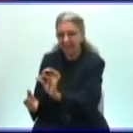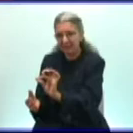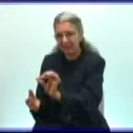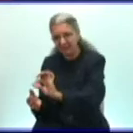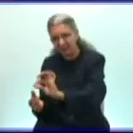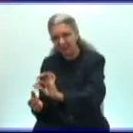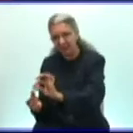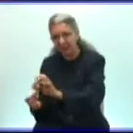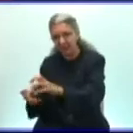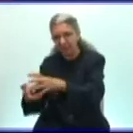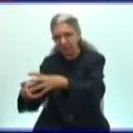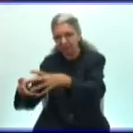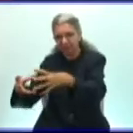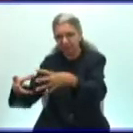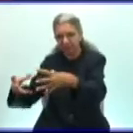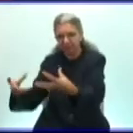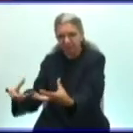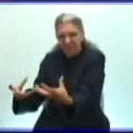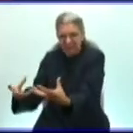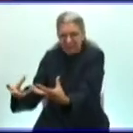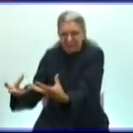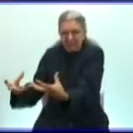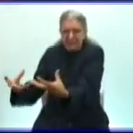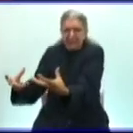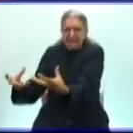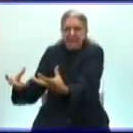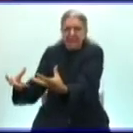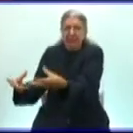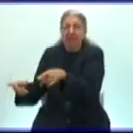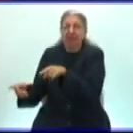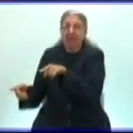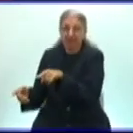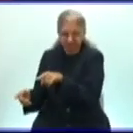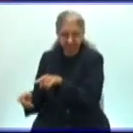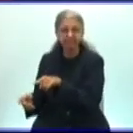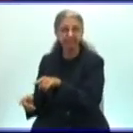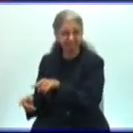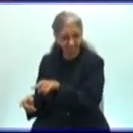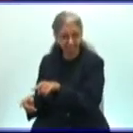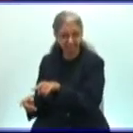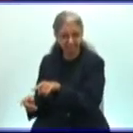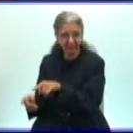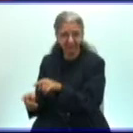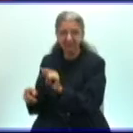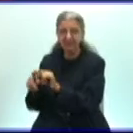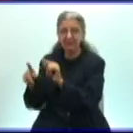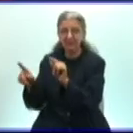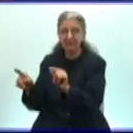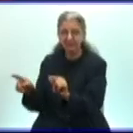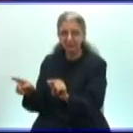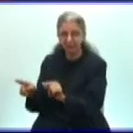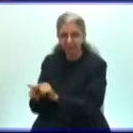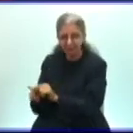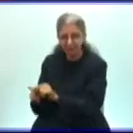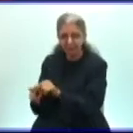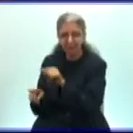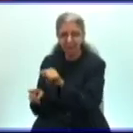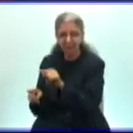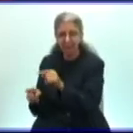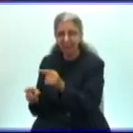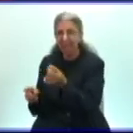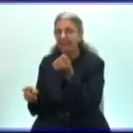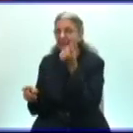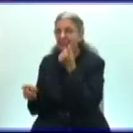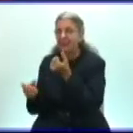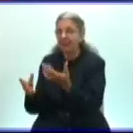hornilla eléctrica de forma de que aumente la corriente eléctrica en el circuito y por lo tanto aumenta la